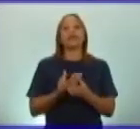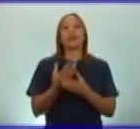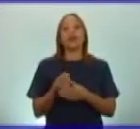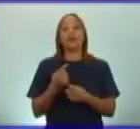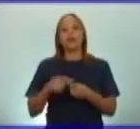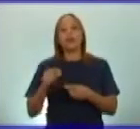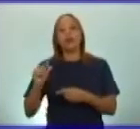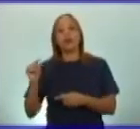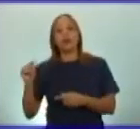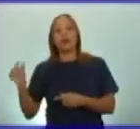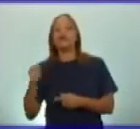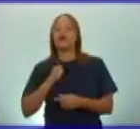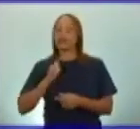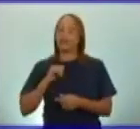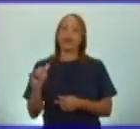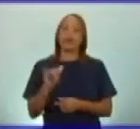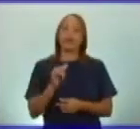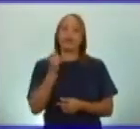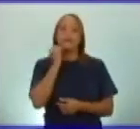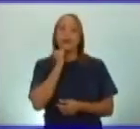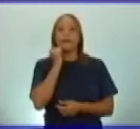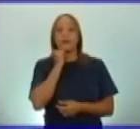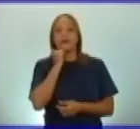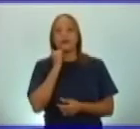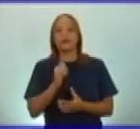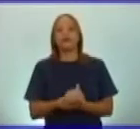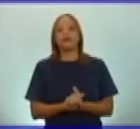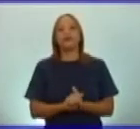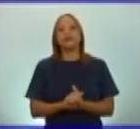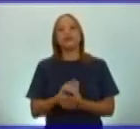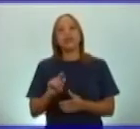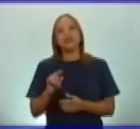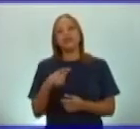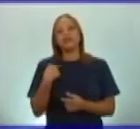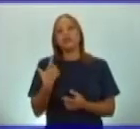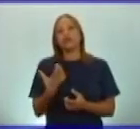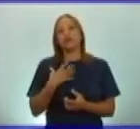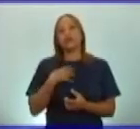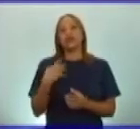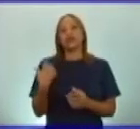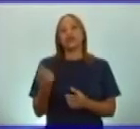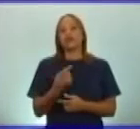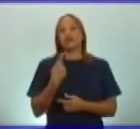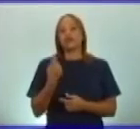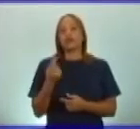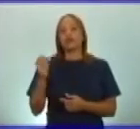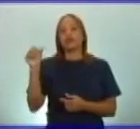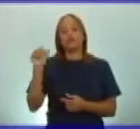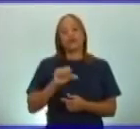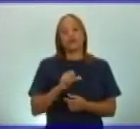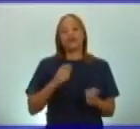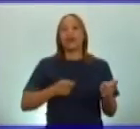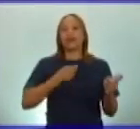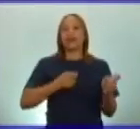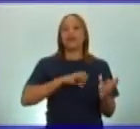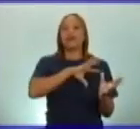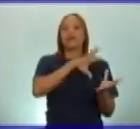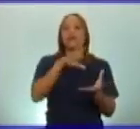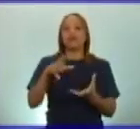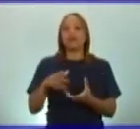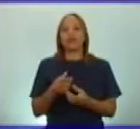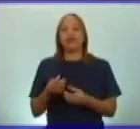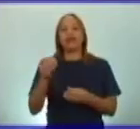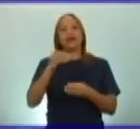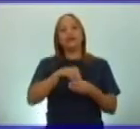pues querían también ir extendiendo todos sus dominios, y esto trae como resultado el desencadenamiento final de una guerra mundial que involucró